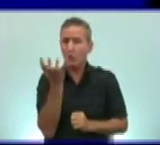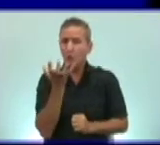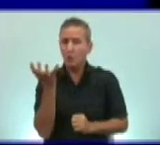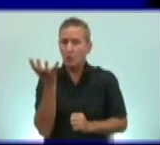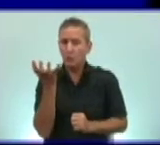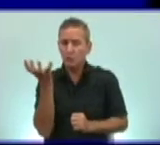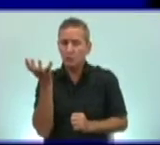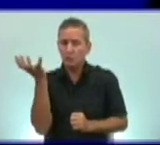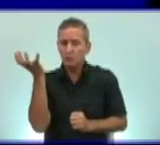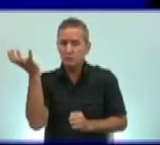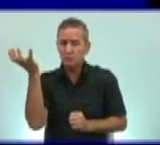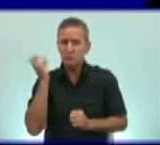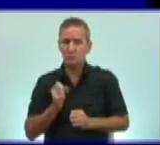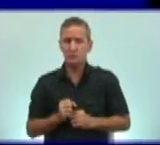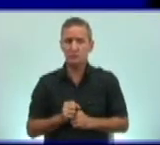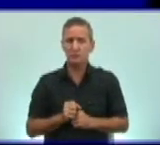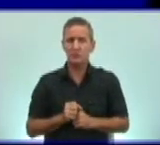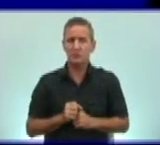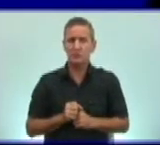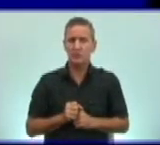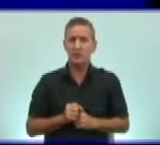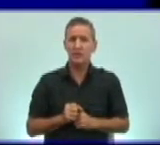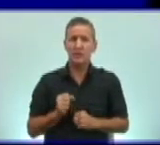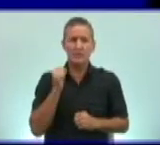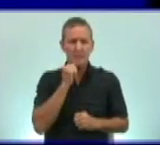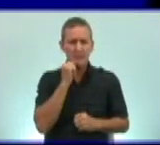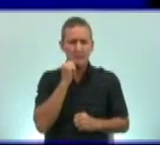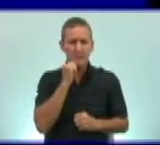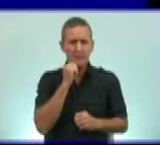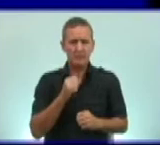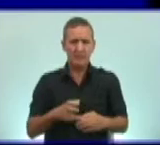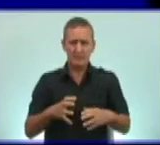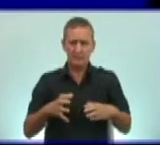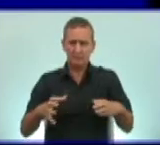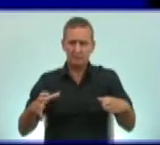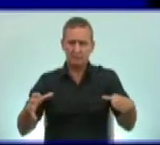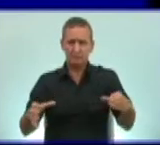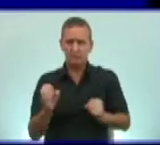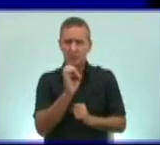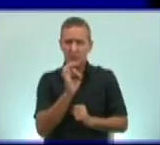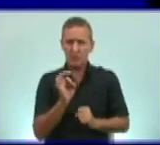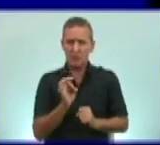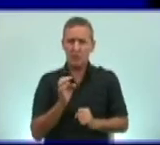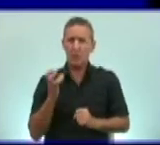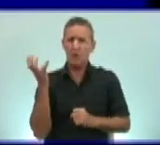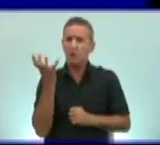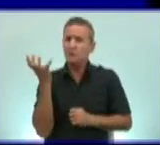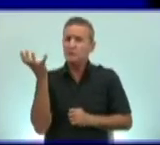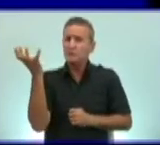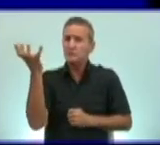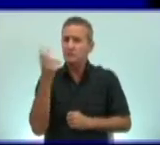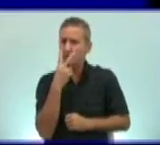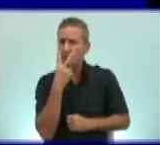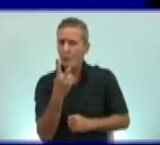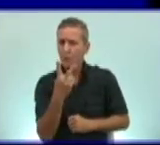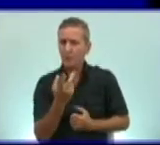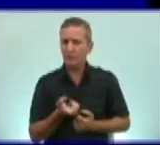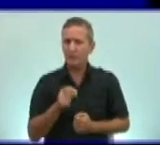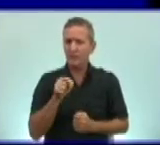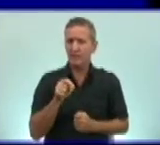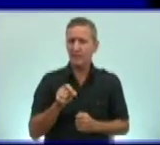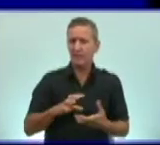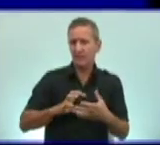reacción inversa, donde se producen mayor cantidad de moles de sustancia gaseosa. También podemos observar que en este